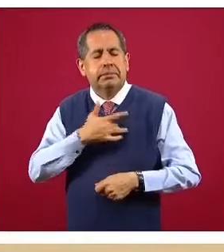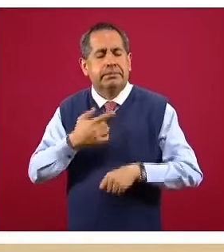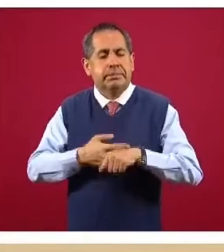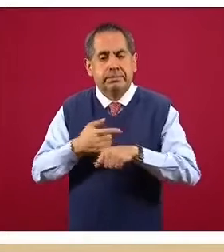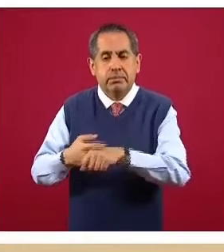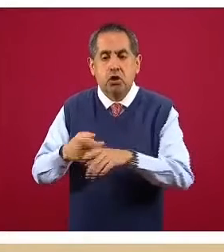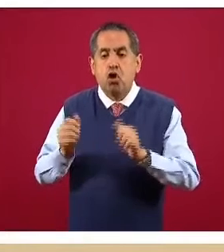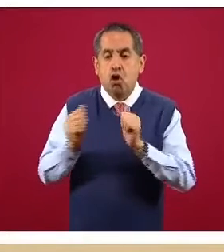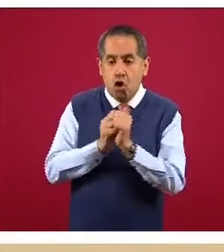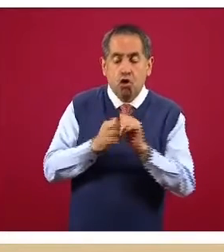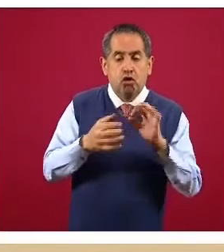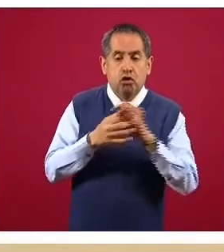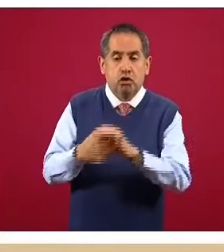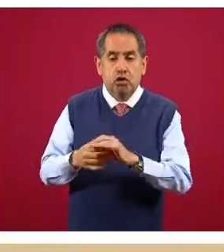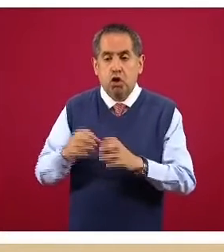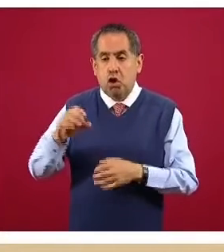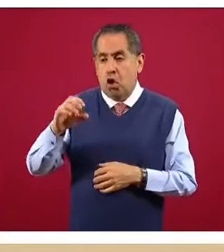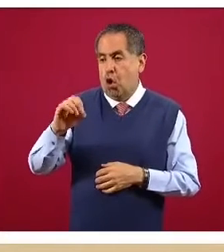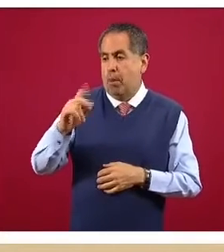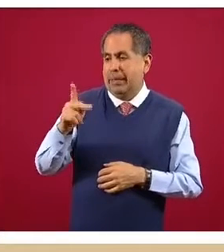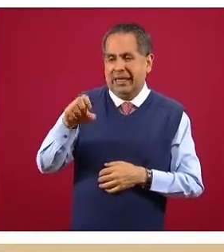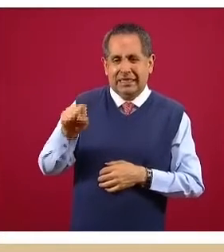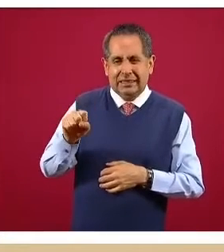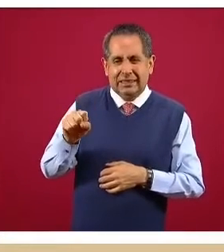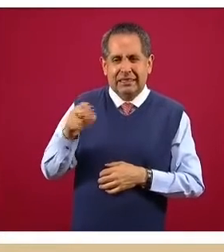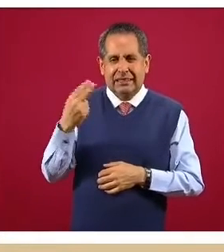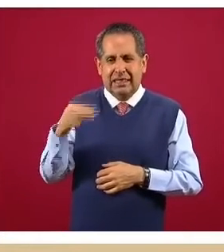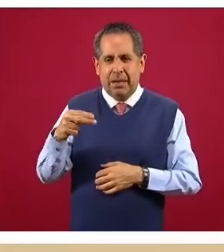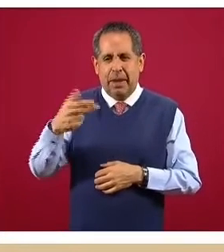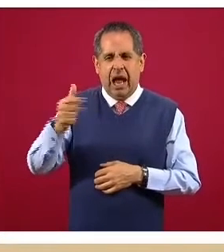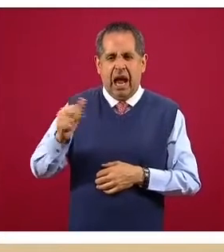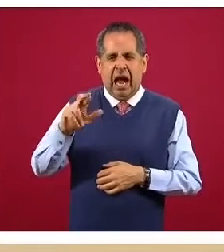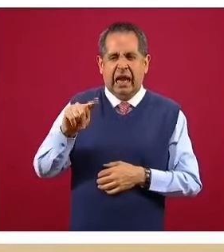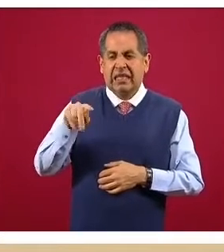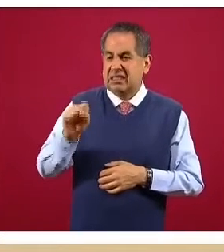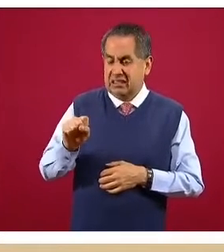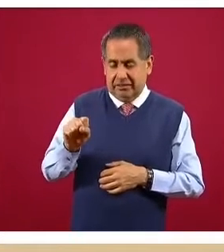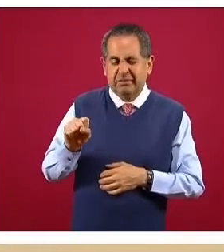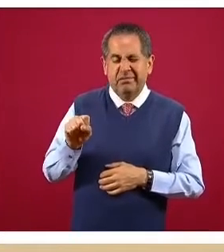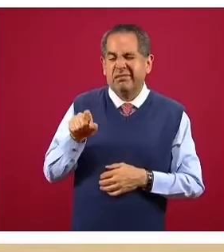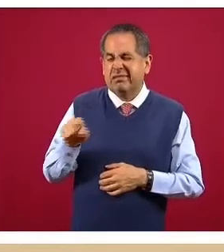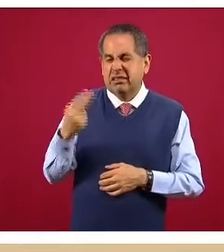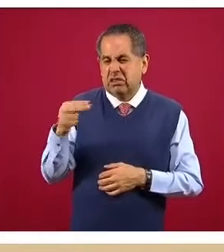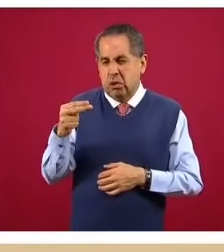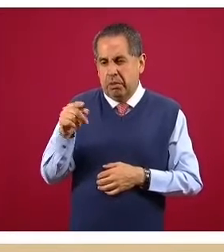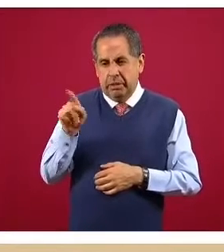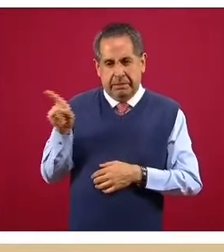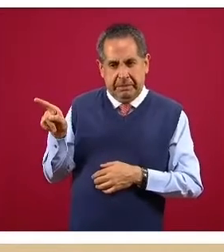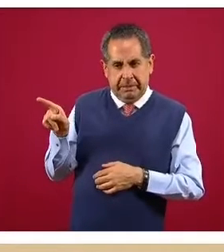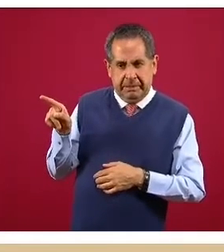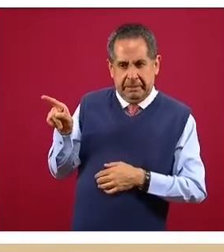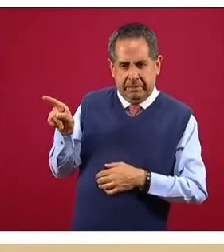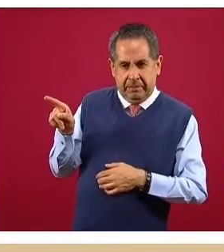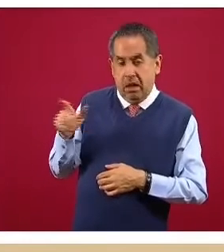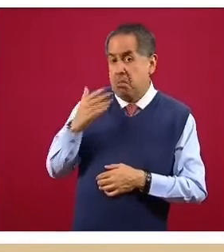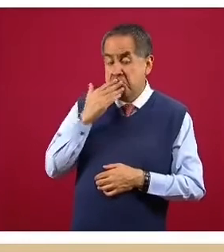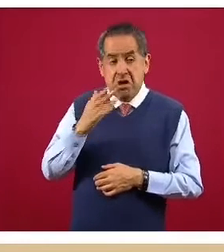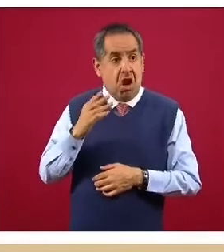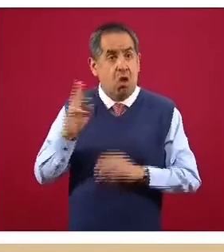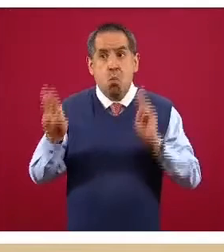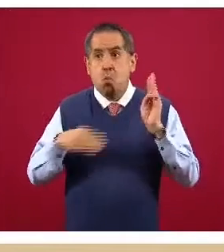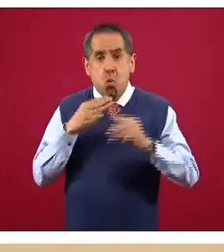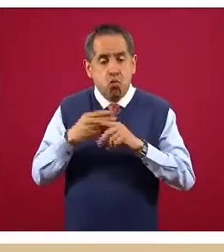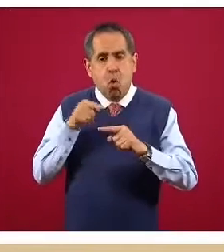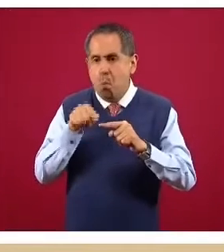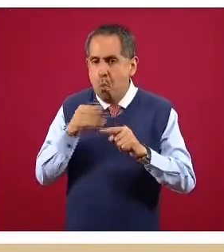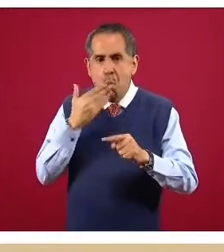que estamos trabajando directamente con OPS en una estrategia que se llama HEARTS, que ha tenido mucha evaluación positivas a nivel del